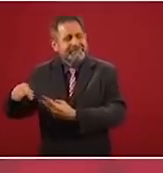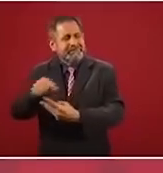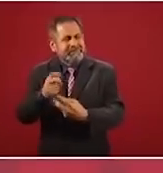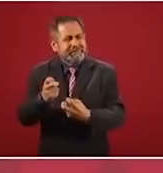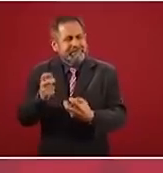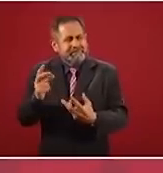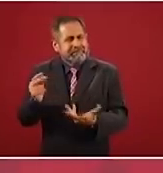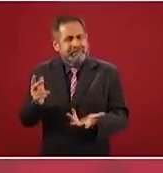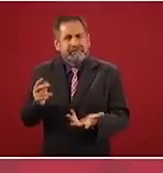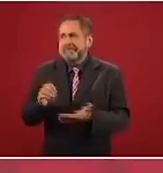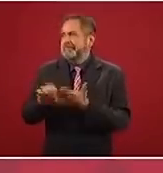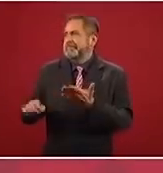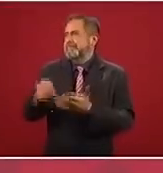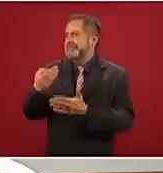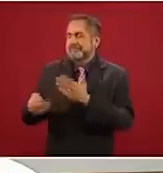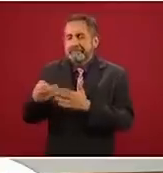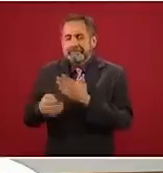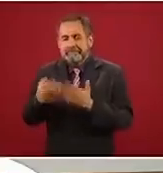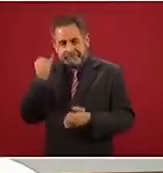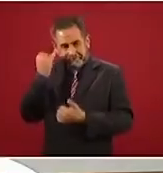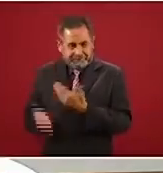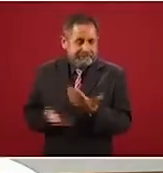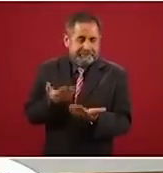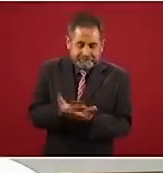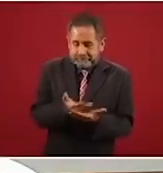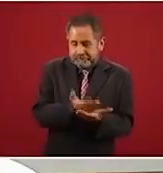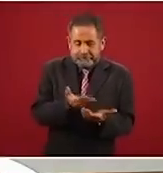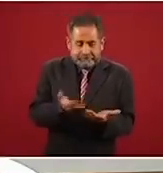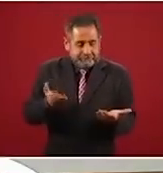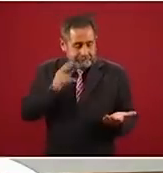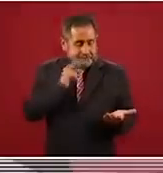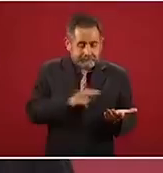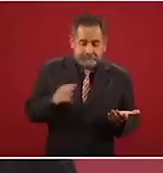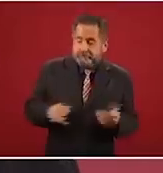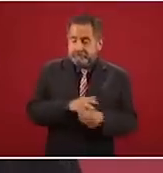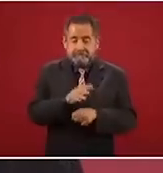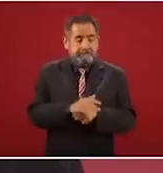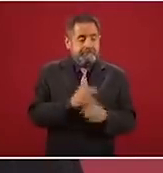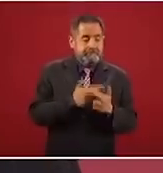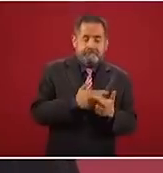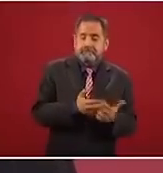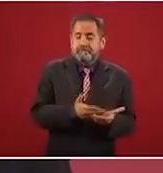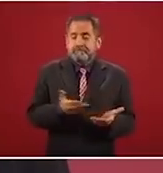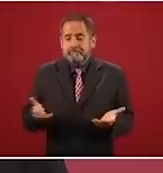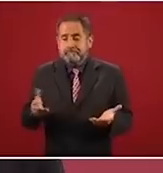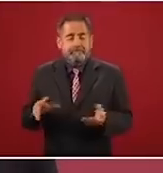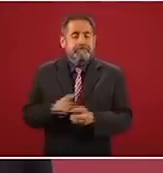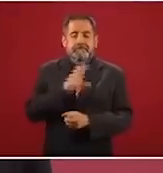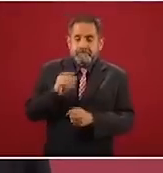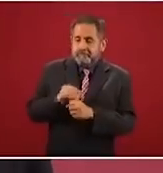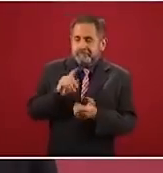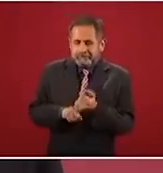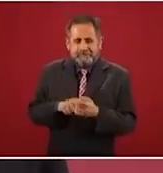se presenten propuestas para abastecer todas las